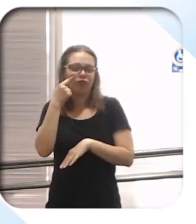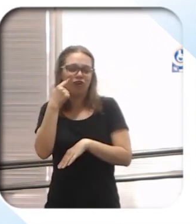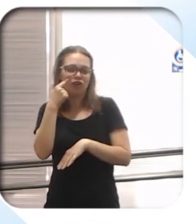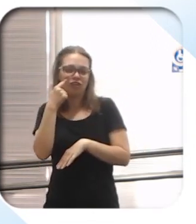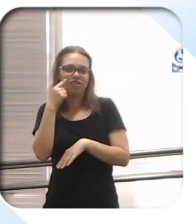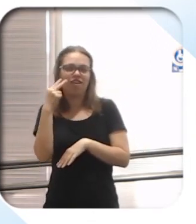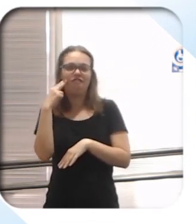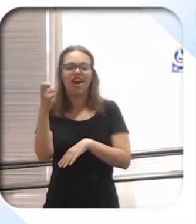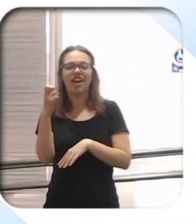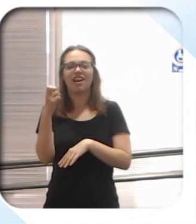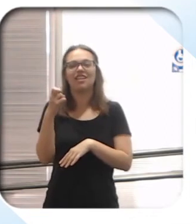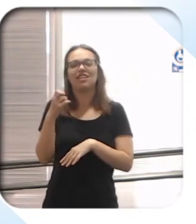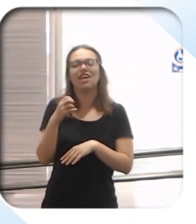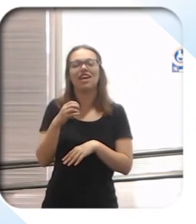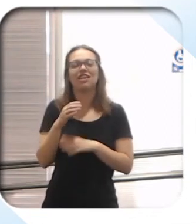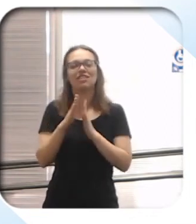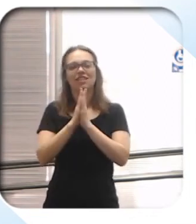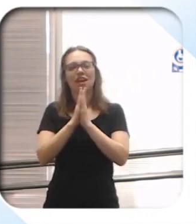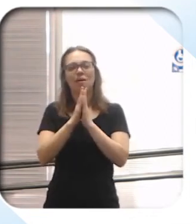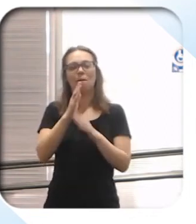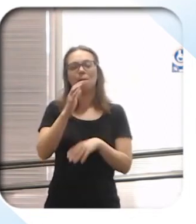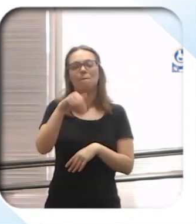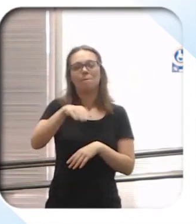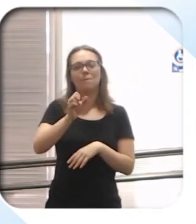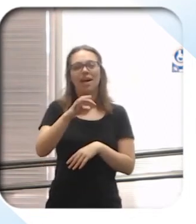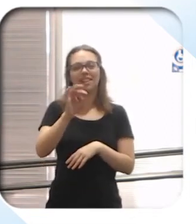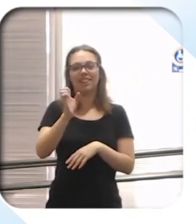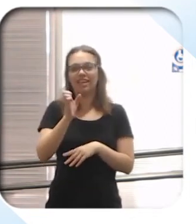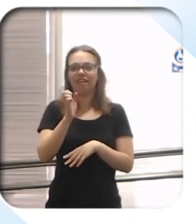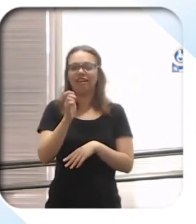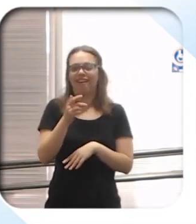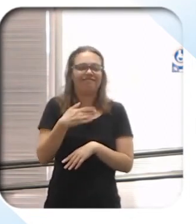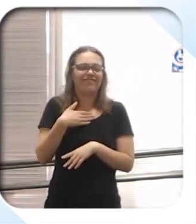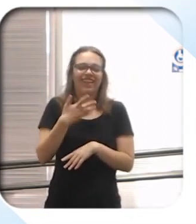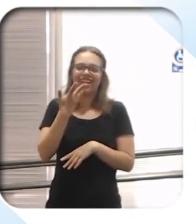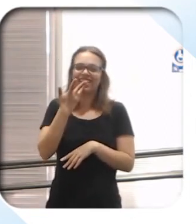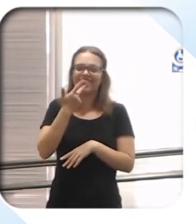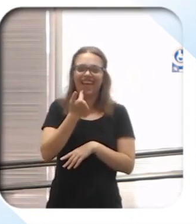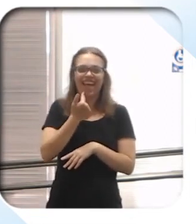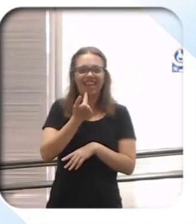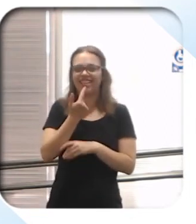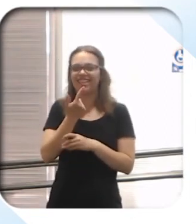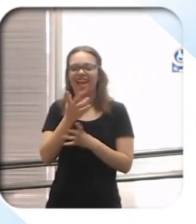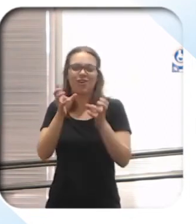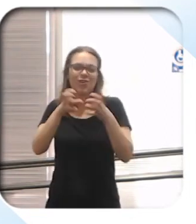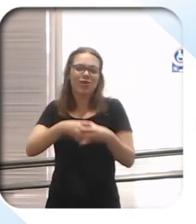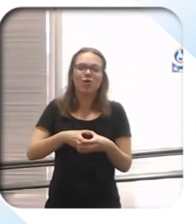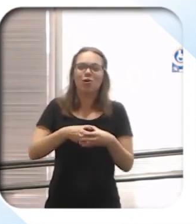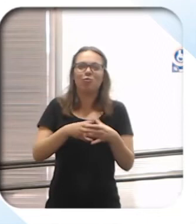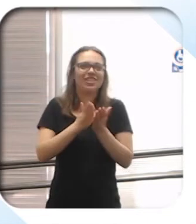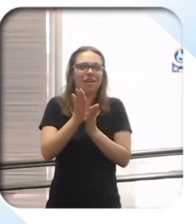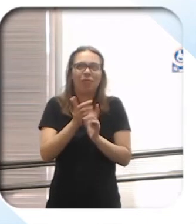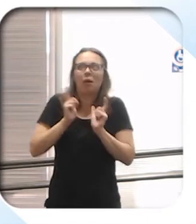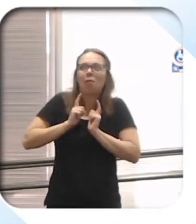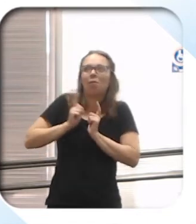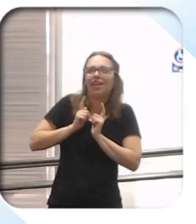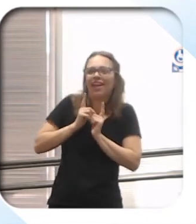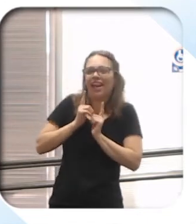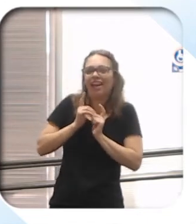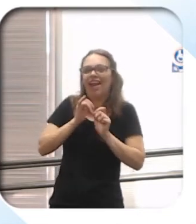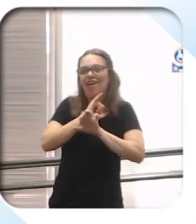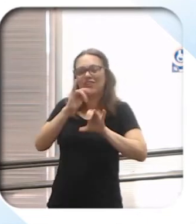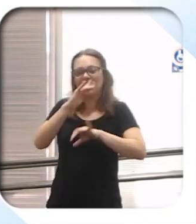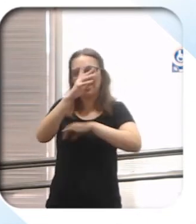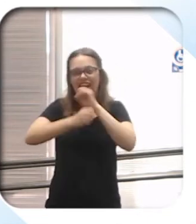San Martín, maravilloso, que están fascinados con el grupo y que esperan ese día con mucho interés,